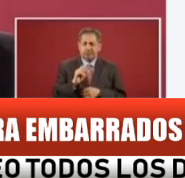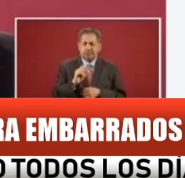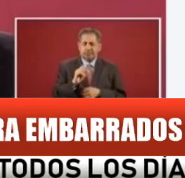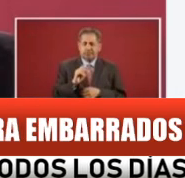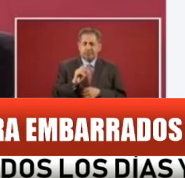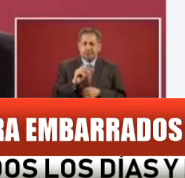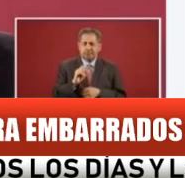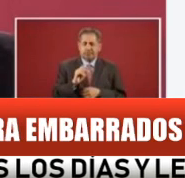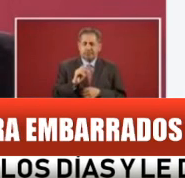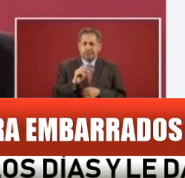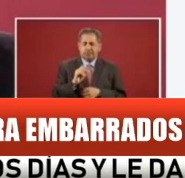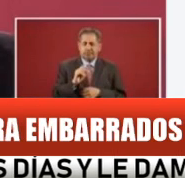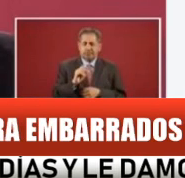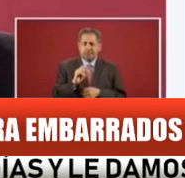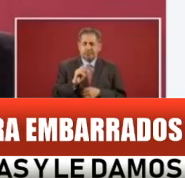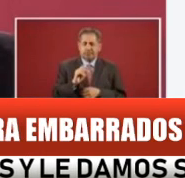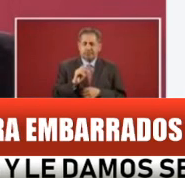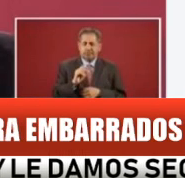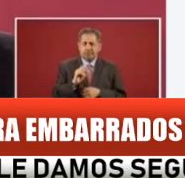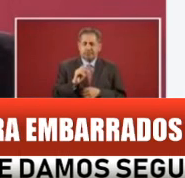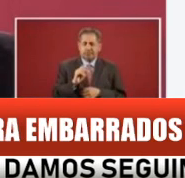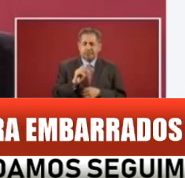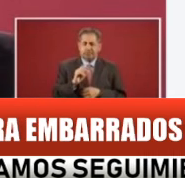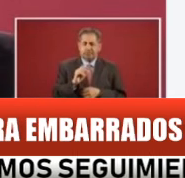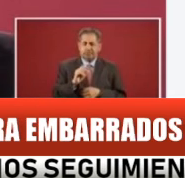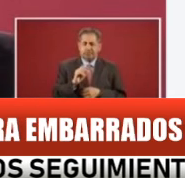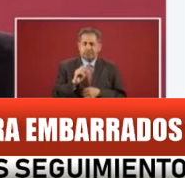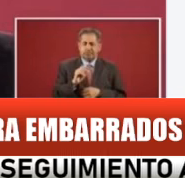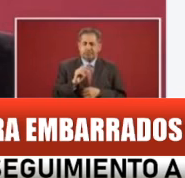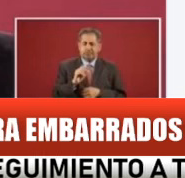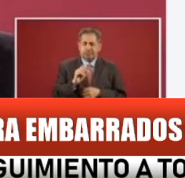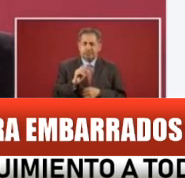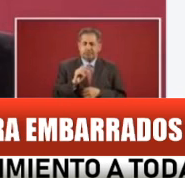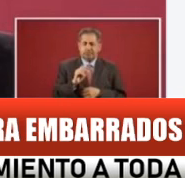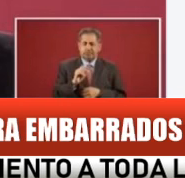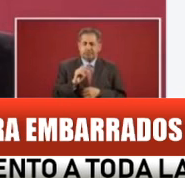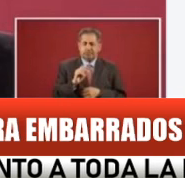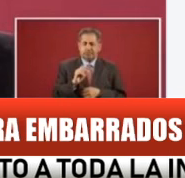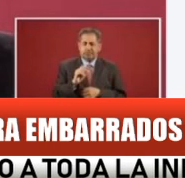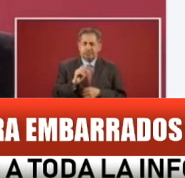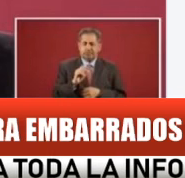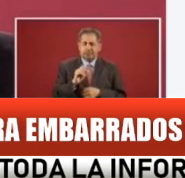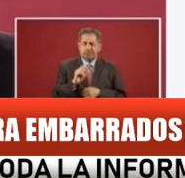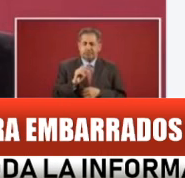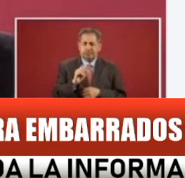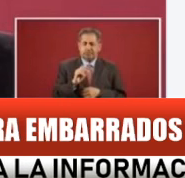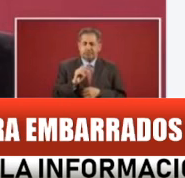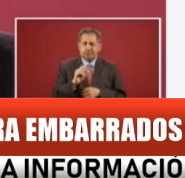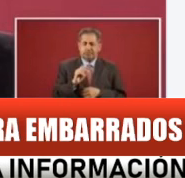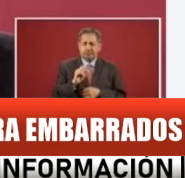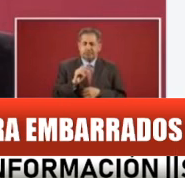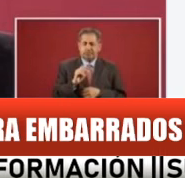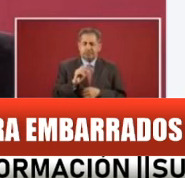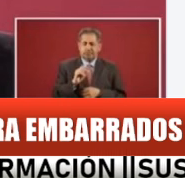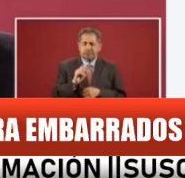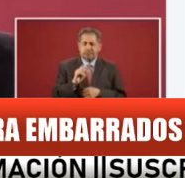hoy, e inmediatamente no perdió el tiempo y empezó a compartir esta información. Vean, Felipe Calderón retuiteó